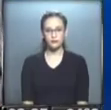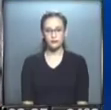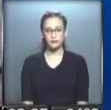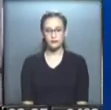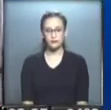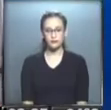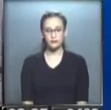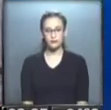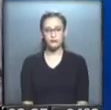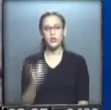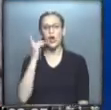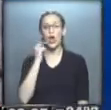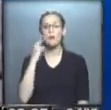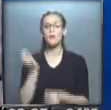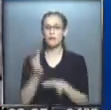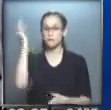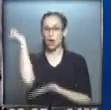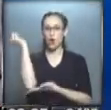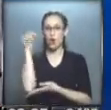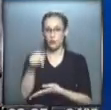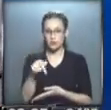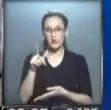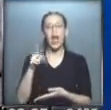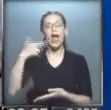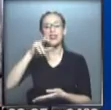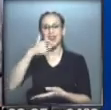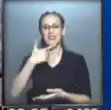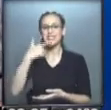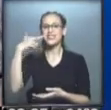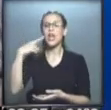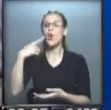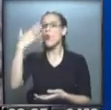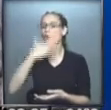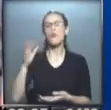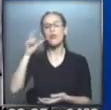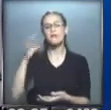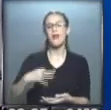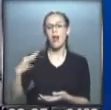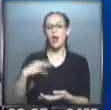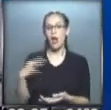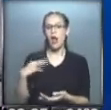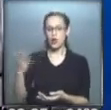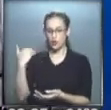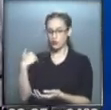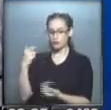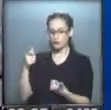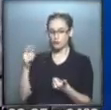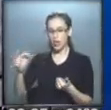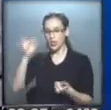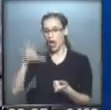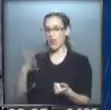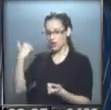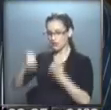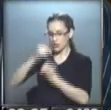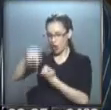El economista Andrés Assiain aseguró que en los últimos 10 años creció el poder adquisitivo de trabajadores y